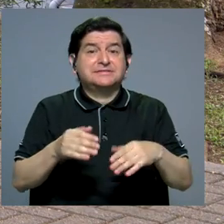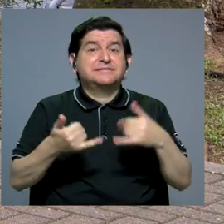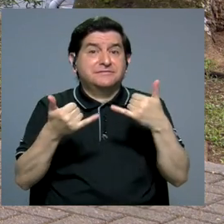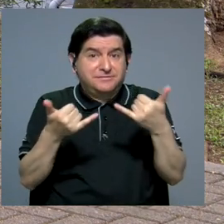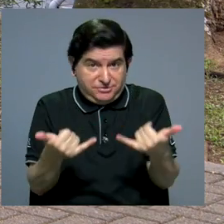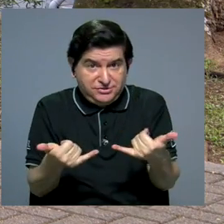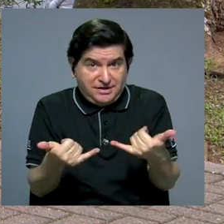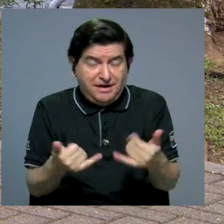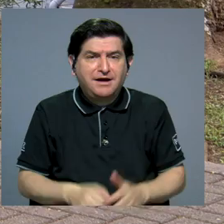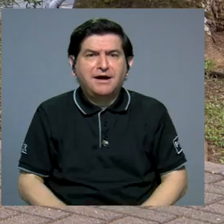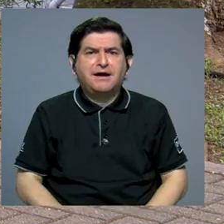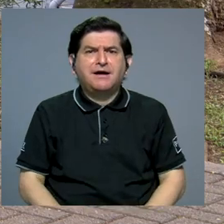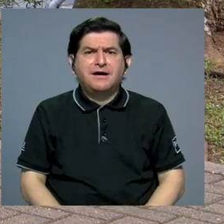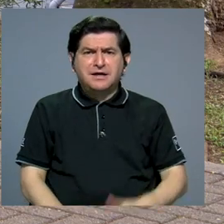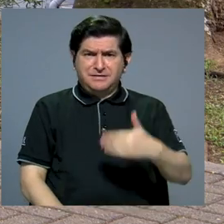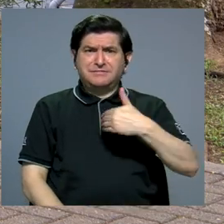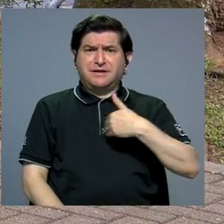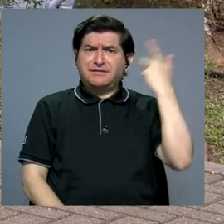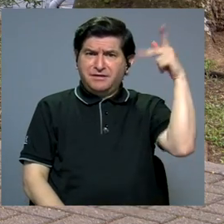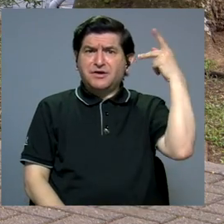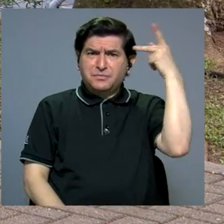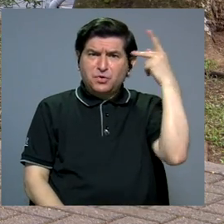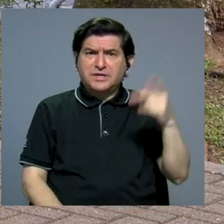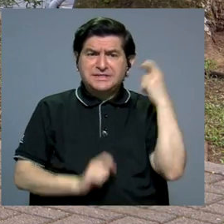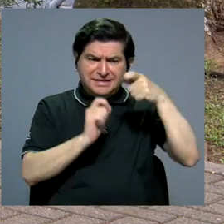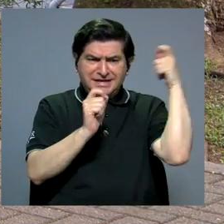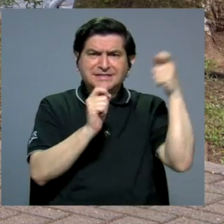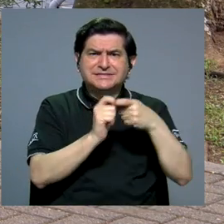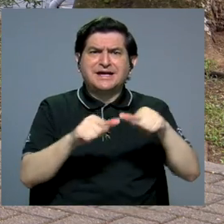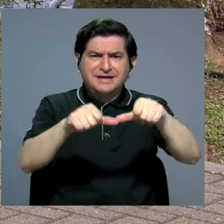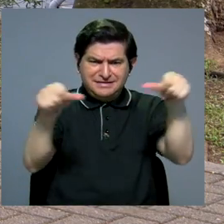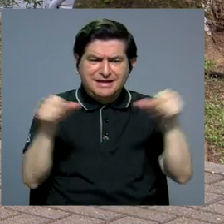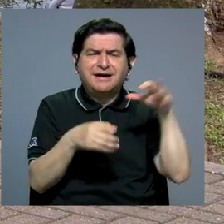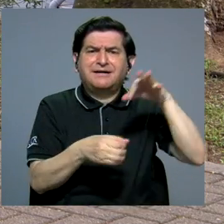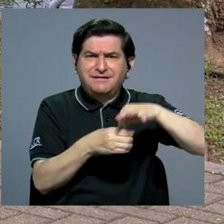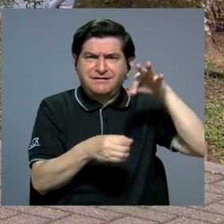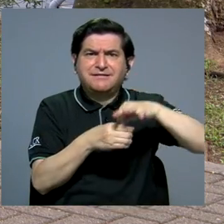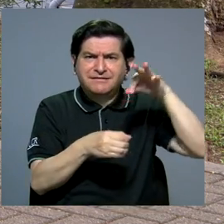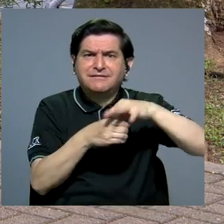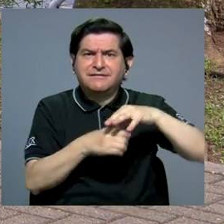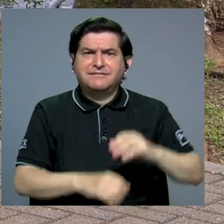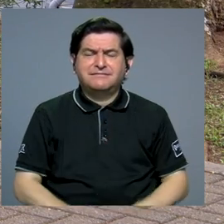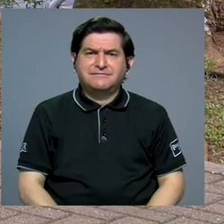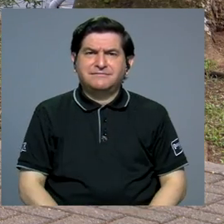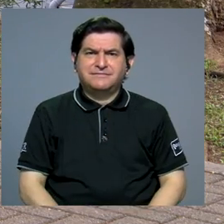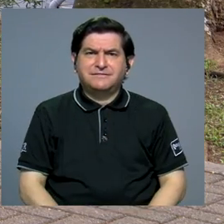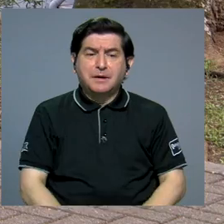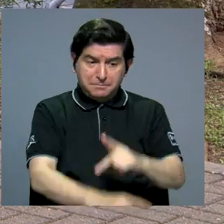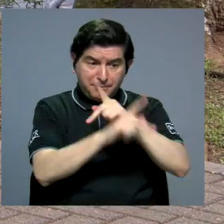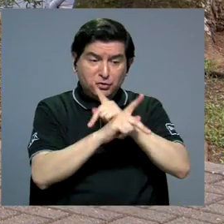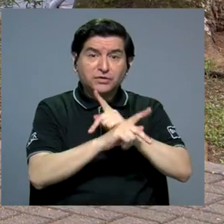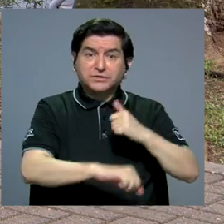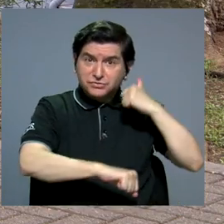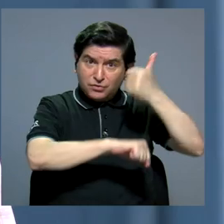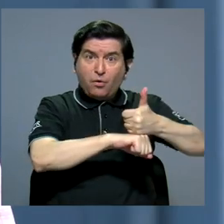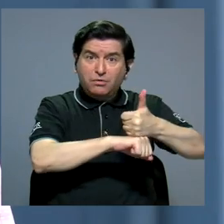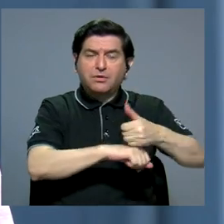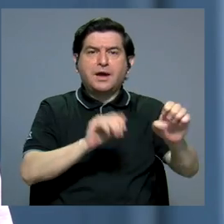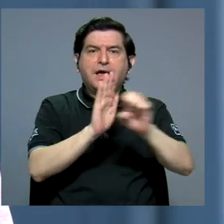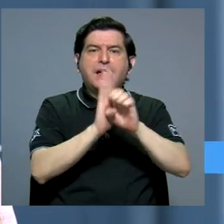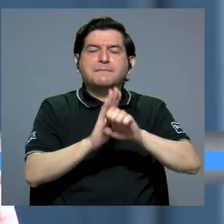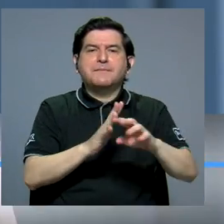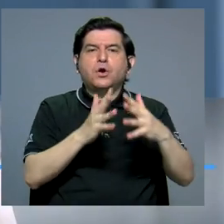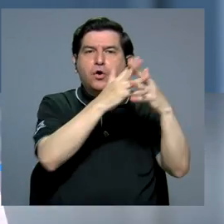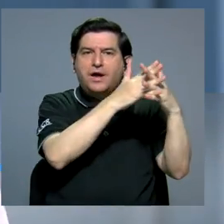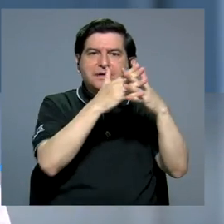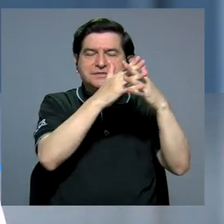desarrollados han desarrollado políticas específicas para el sector agropecuario y entonces lo protegen. Ya, por